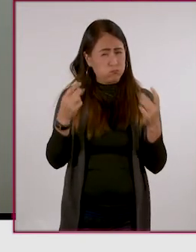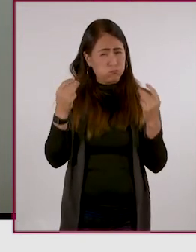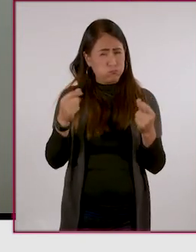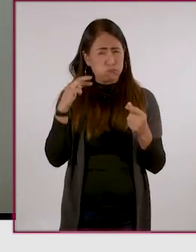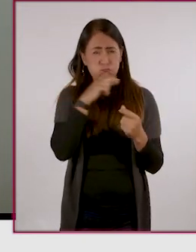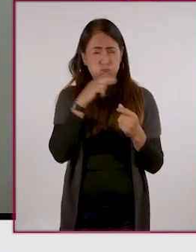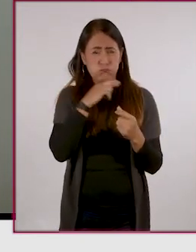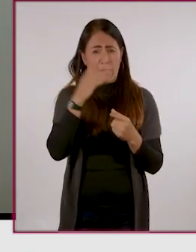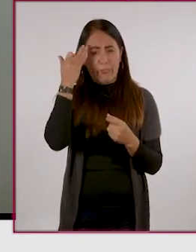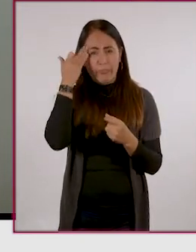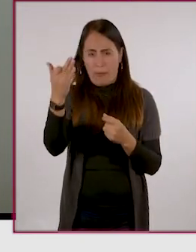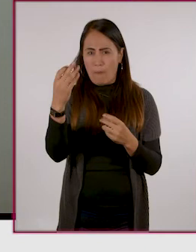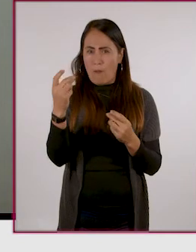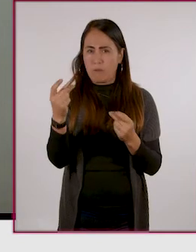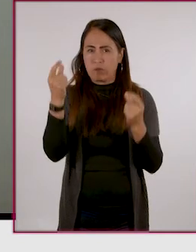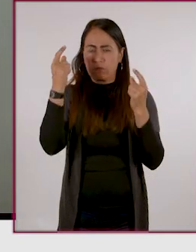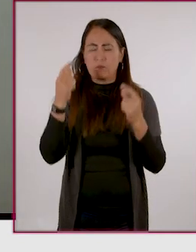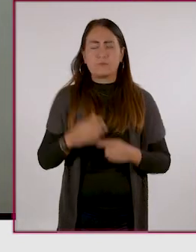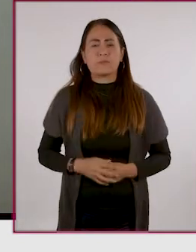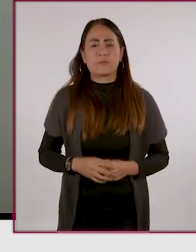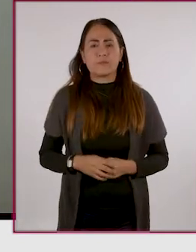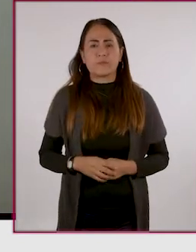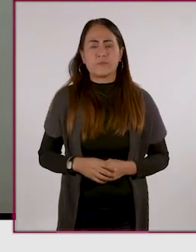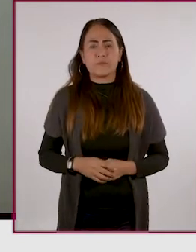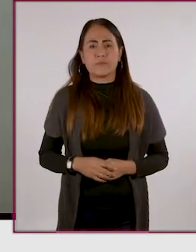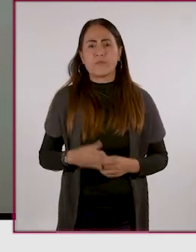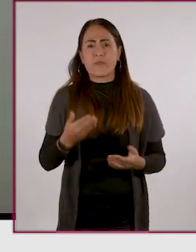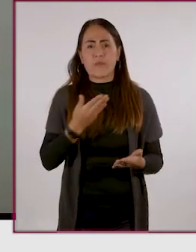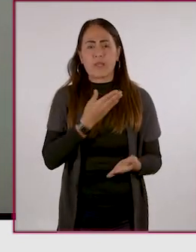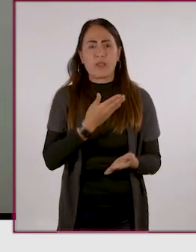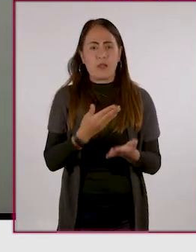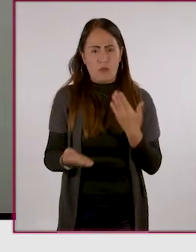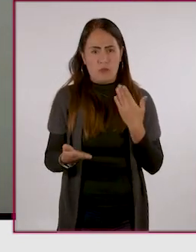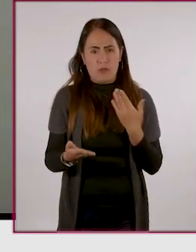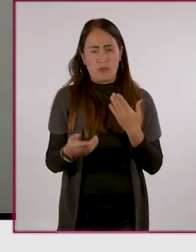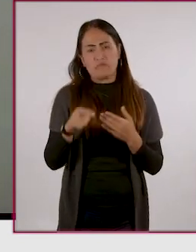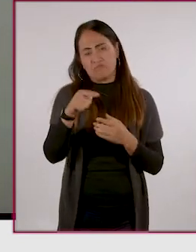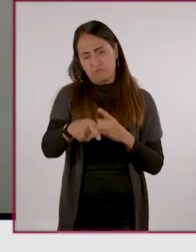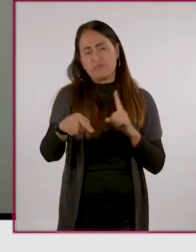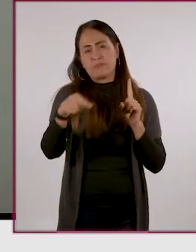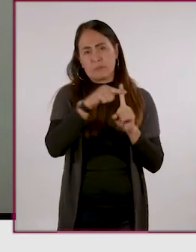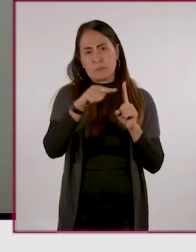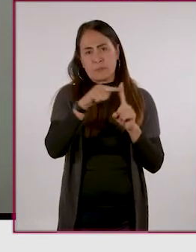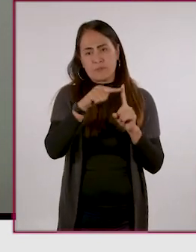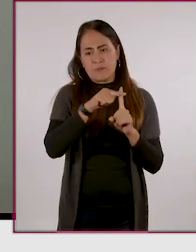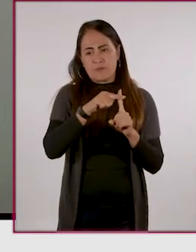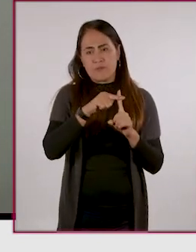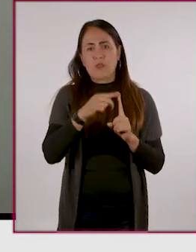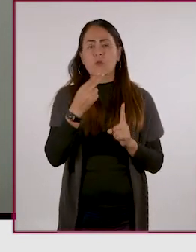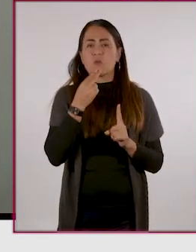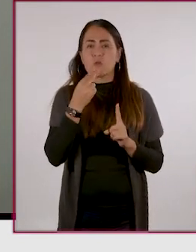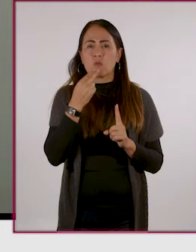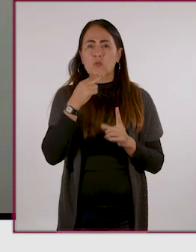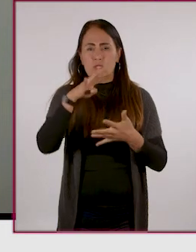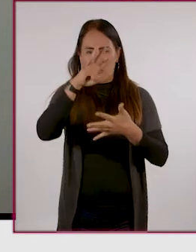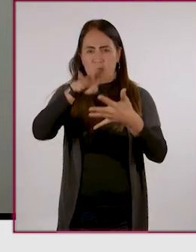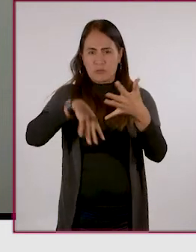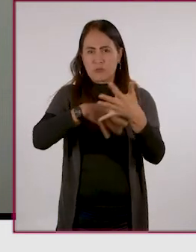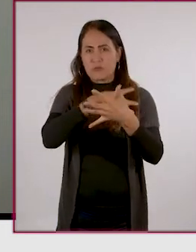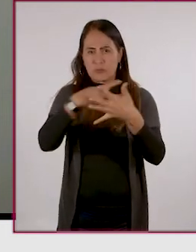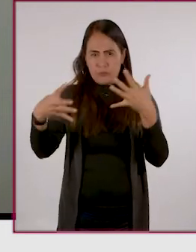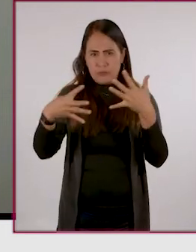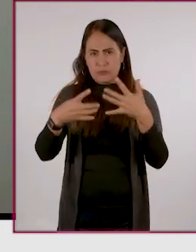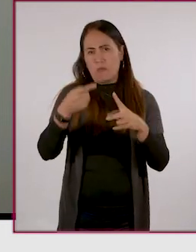de datos y en un tiempo récord, ¿no? Entonces, ahorita la ventaja de